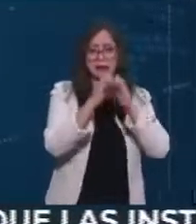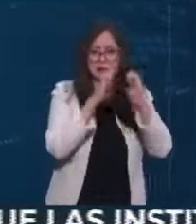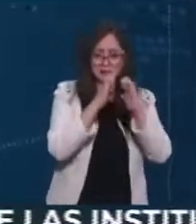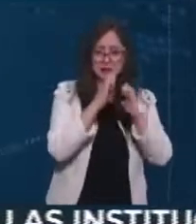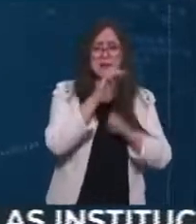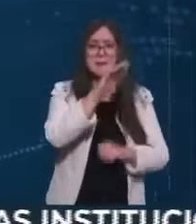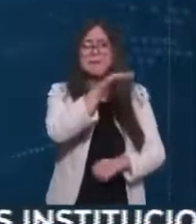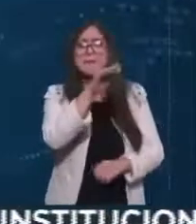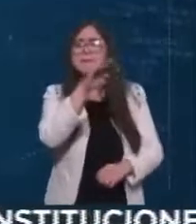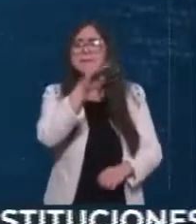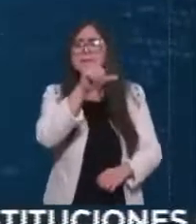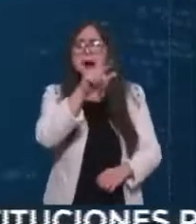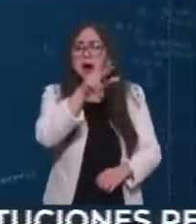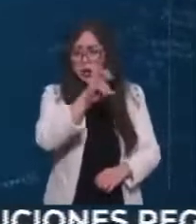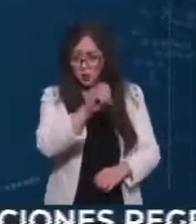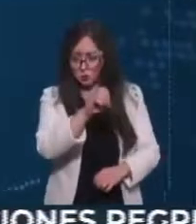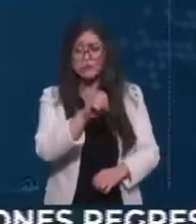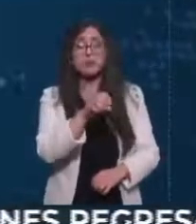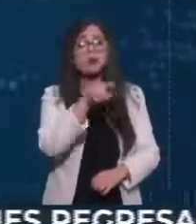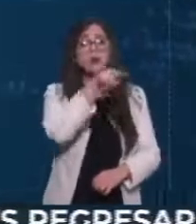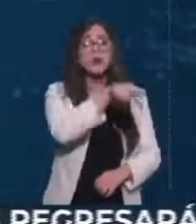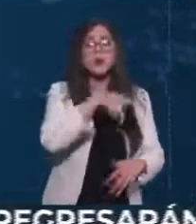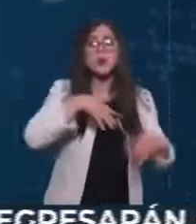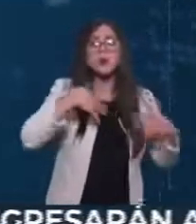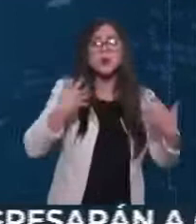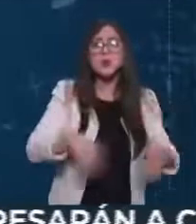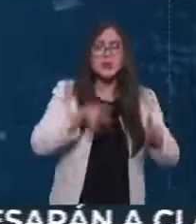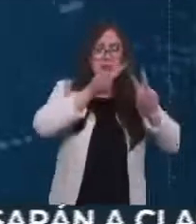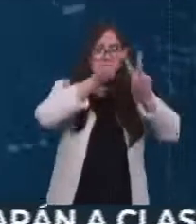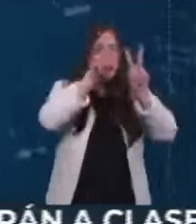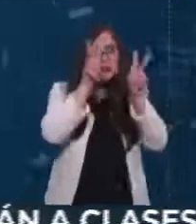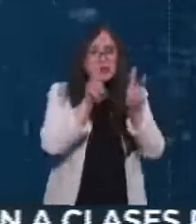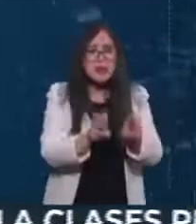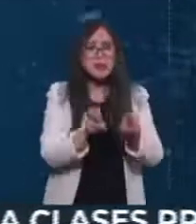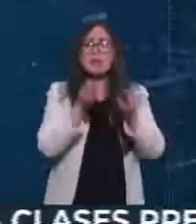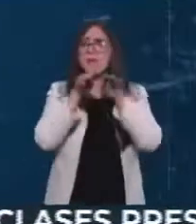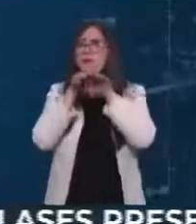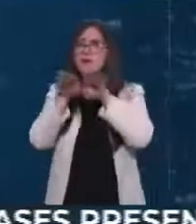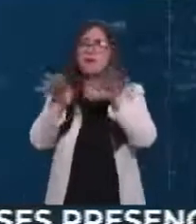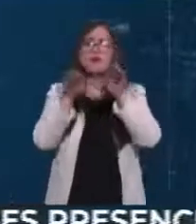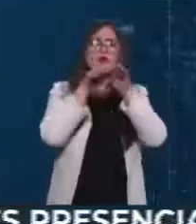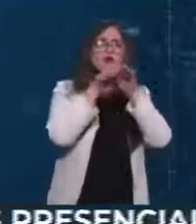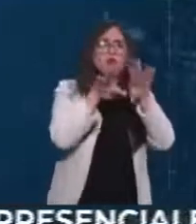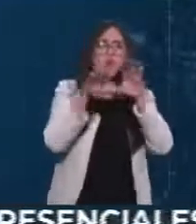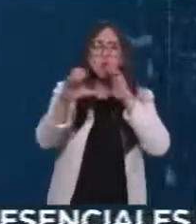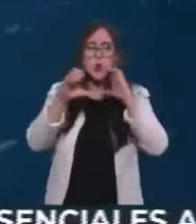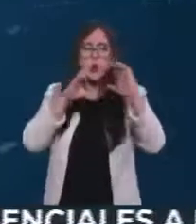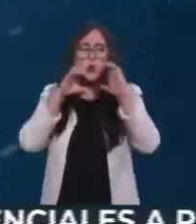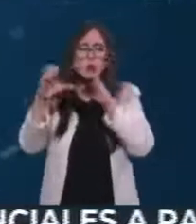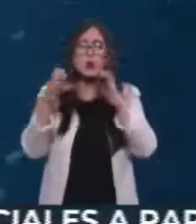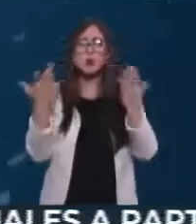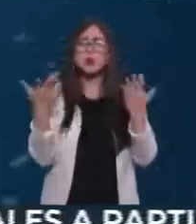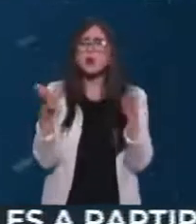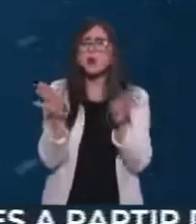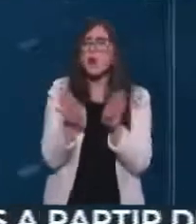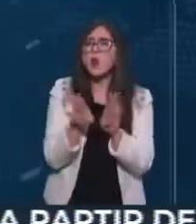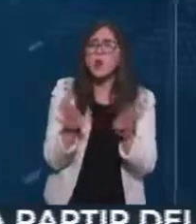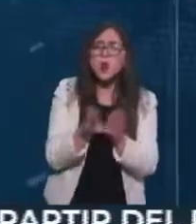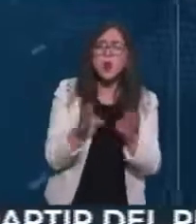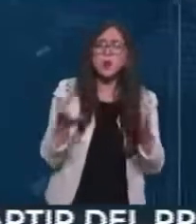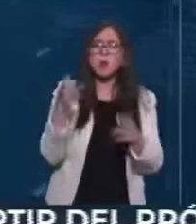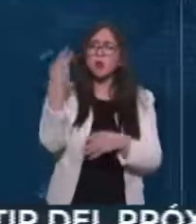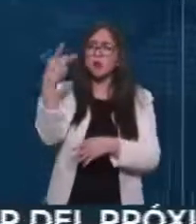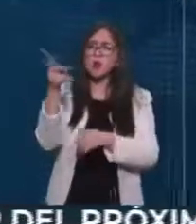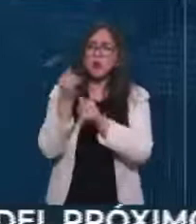sobre el tema, porque es uno de los que han salido muy consistentemente en medios de comunicación, la forma en que se interpretó el